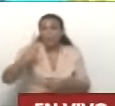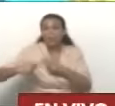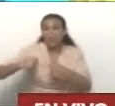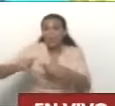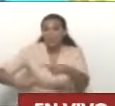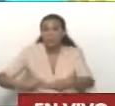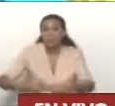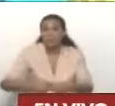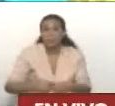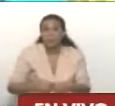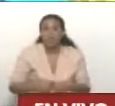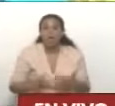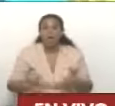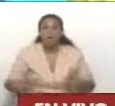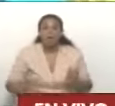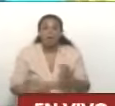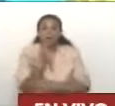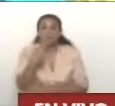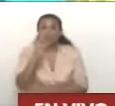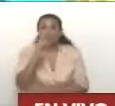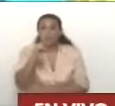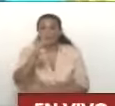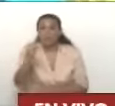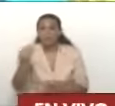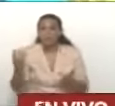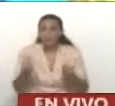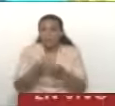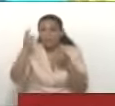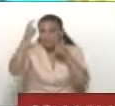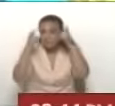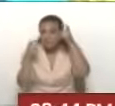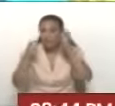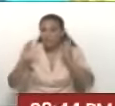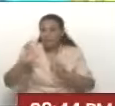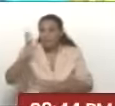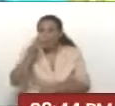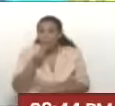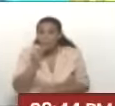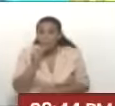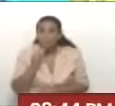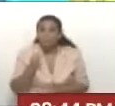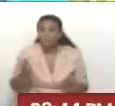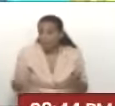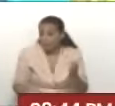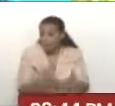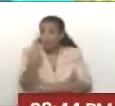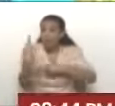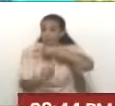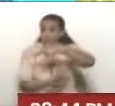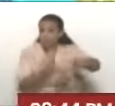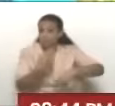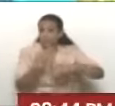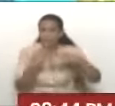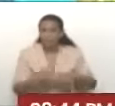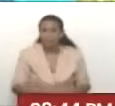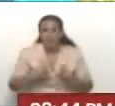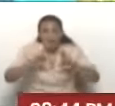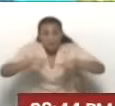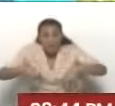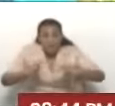la generación fundacional, que acompañamos al comandante Chávez a fundar la revolución, a